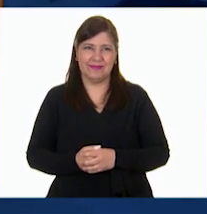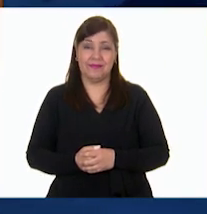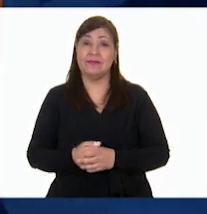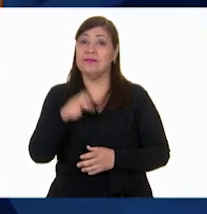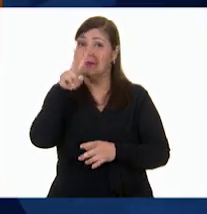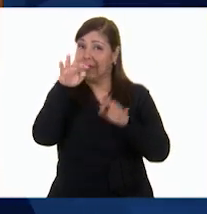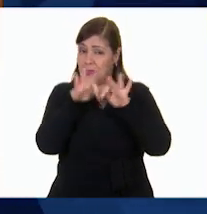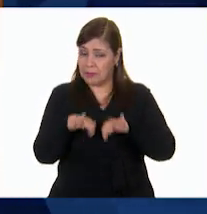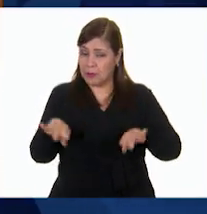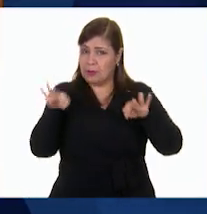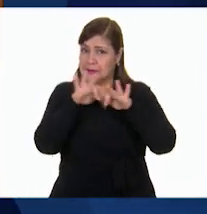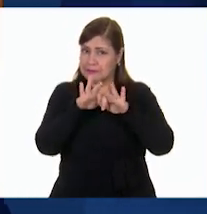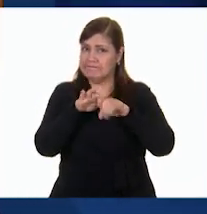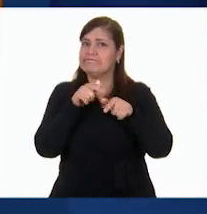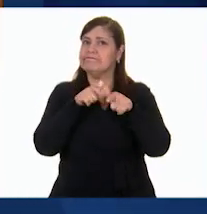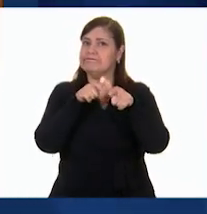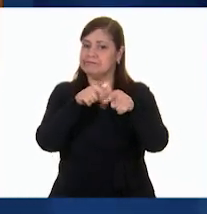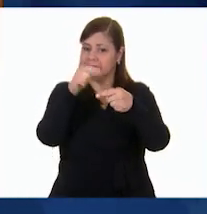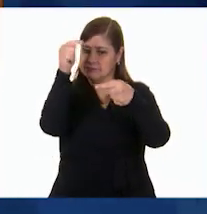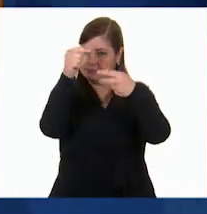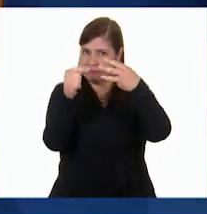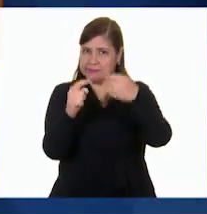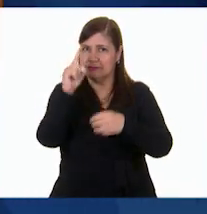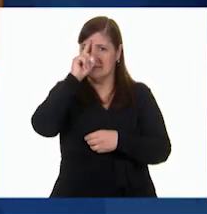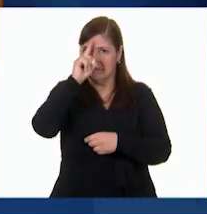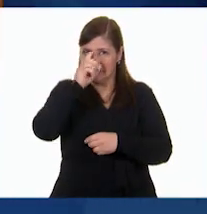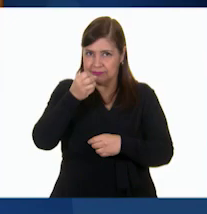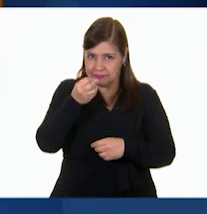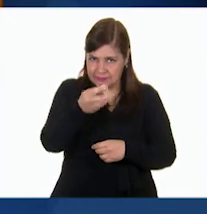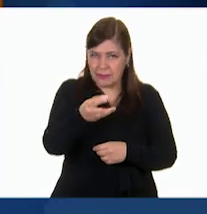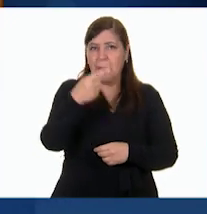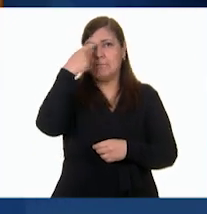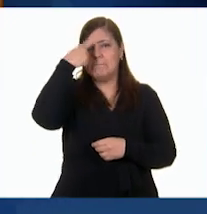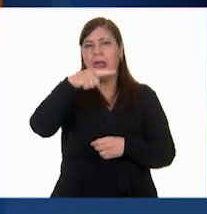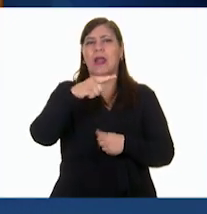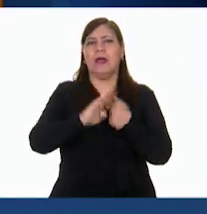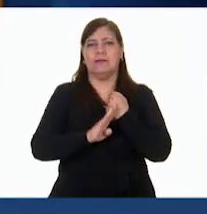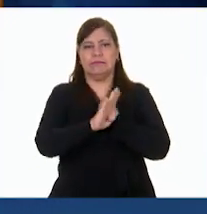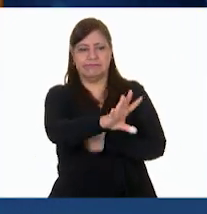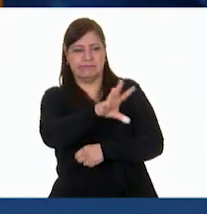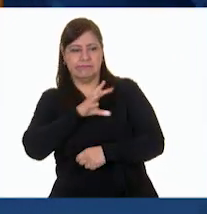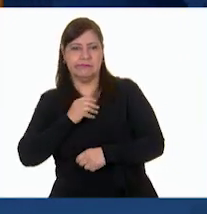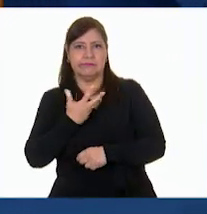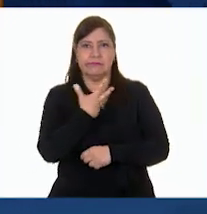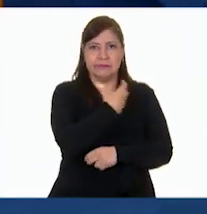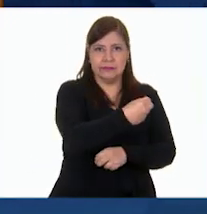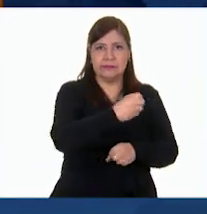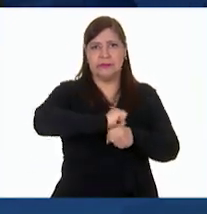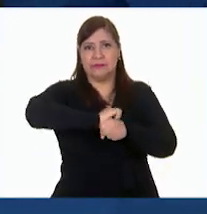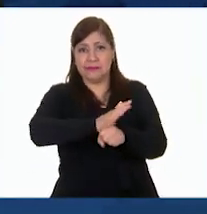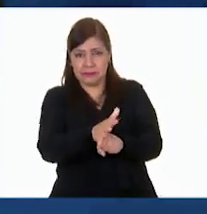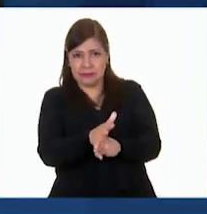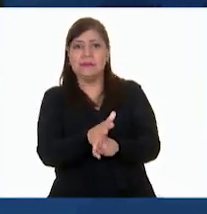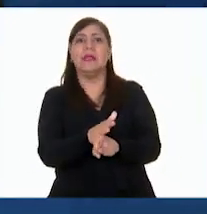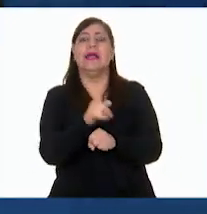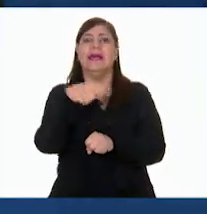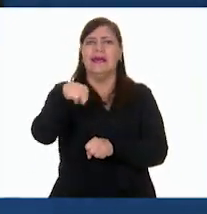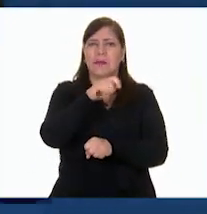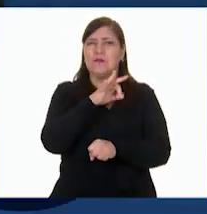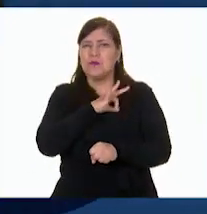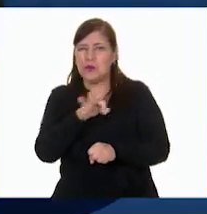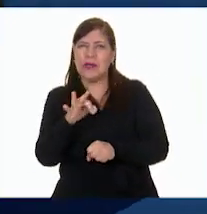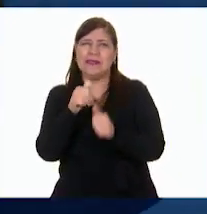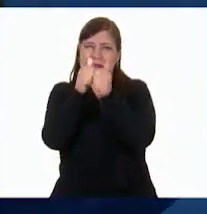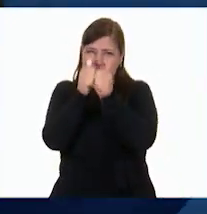Es muy importante continuar con las recomendaciones para evitar contagios de COVID. Trata de